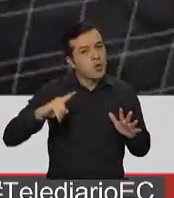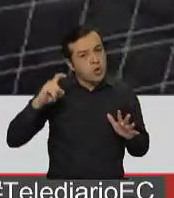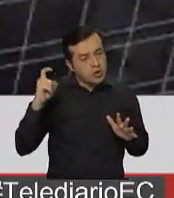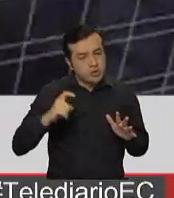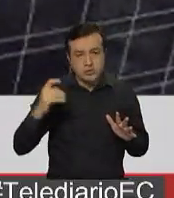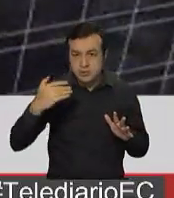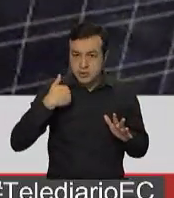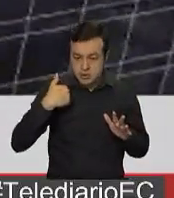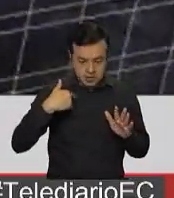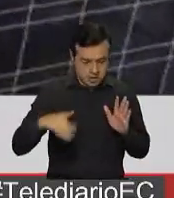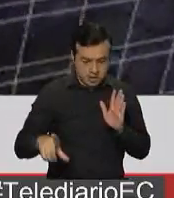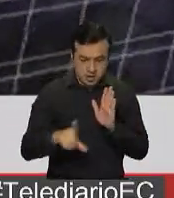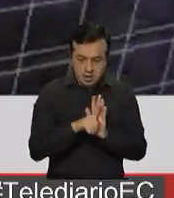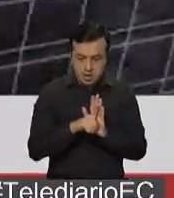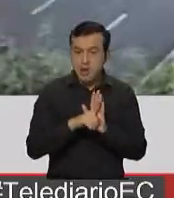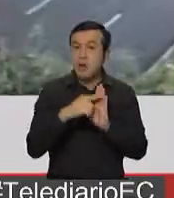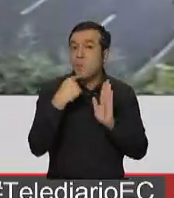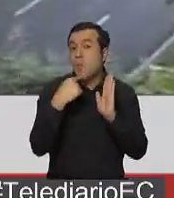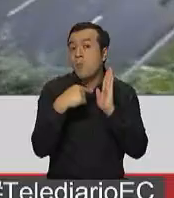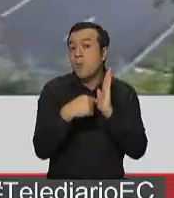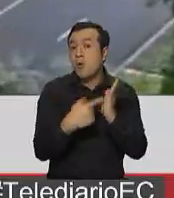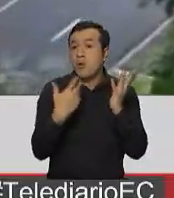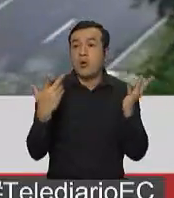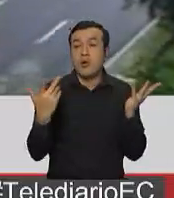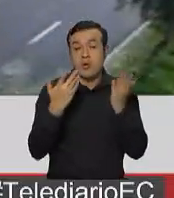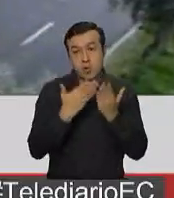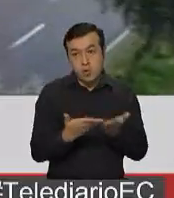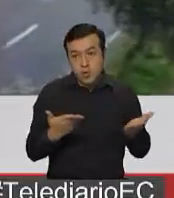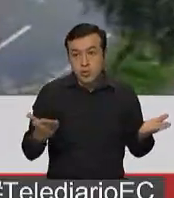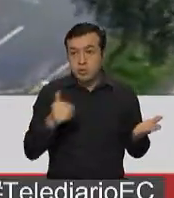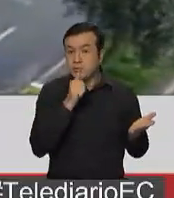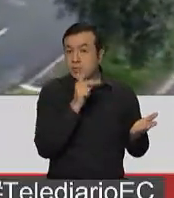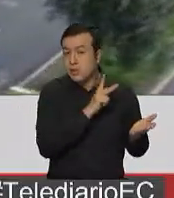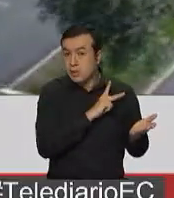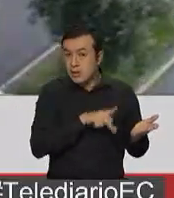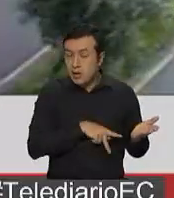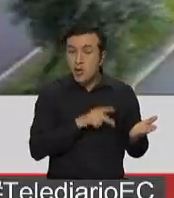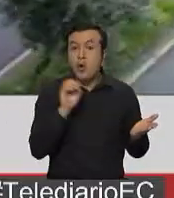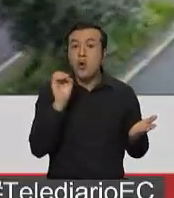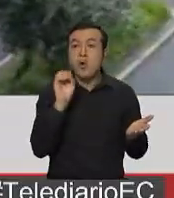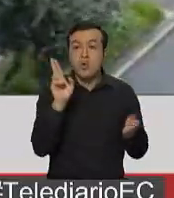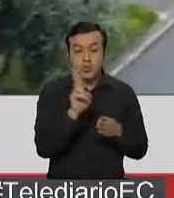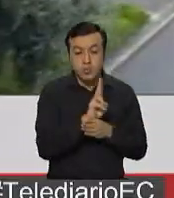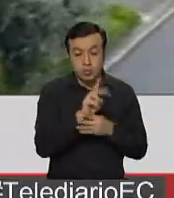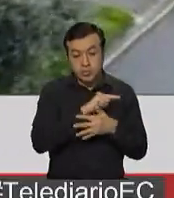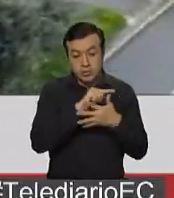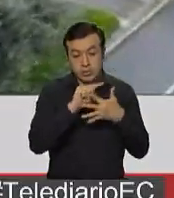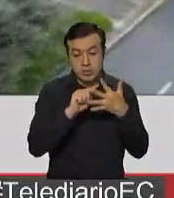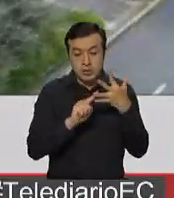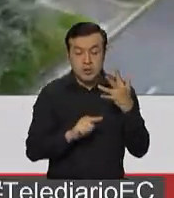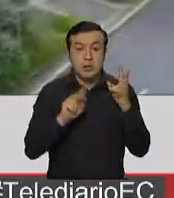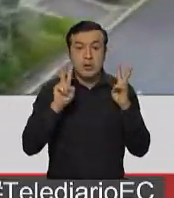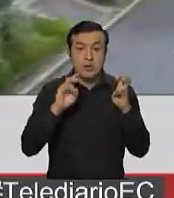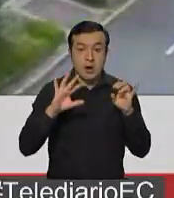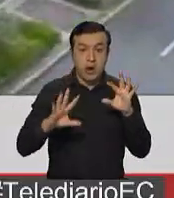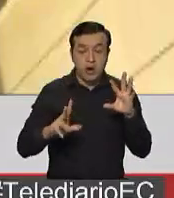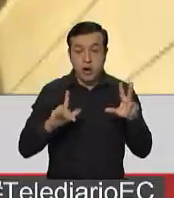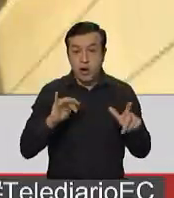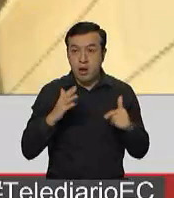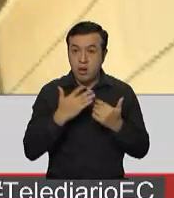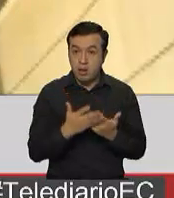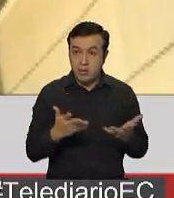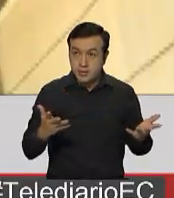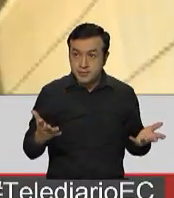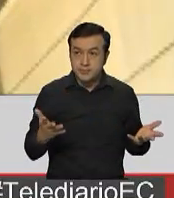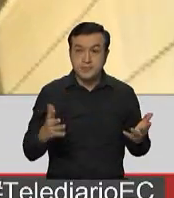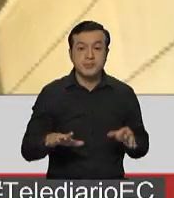herramientas legales para, por ejemplo, embargar bienes privados o que hayan sido utilizados o destinados para actividades ilícitas. que